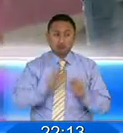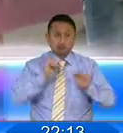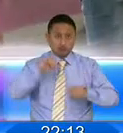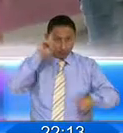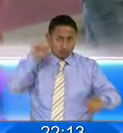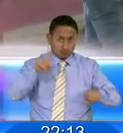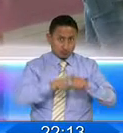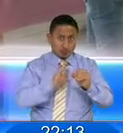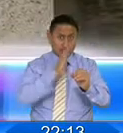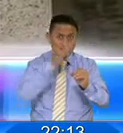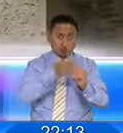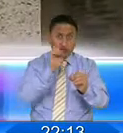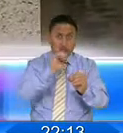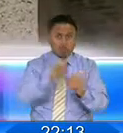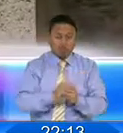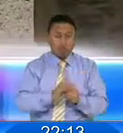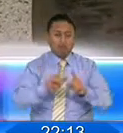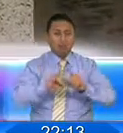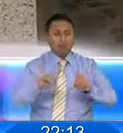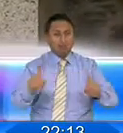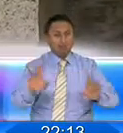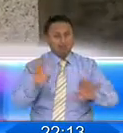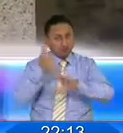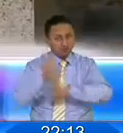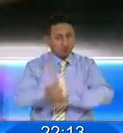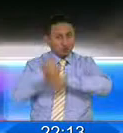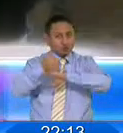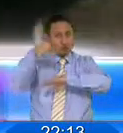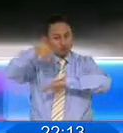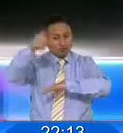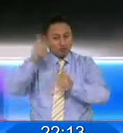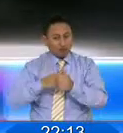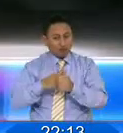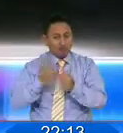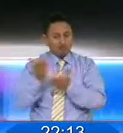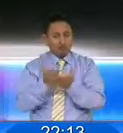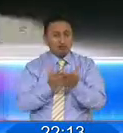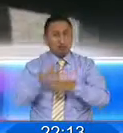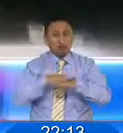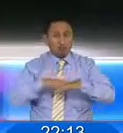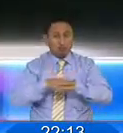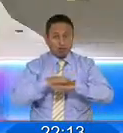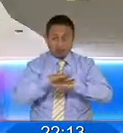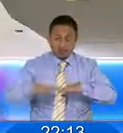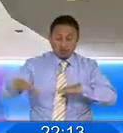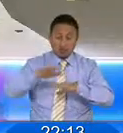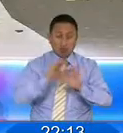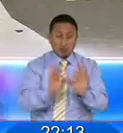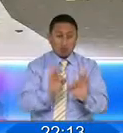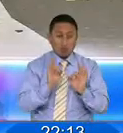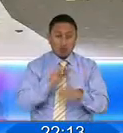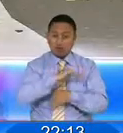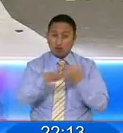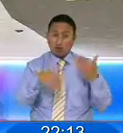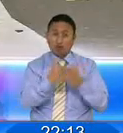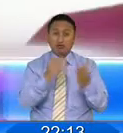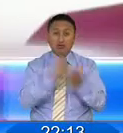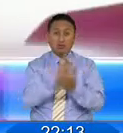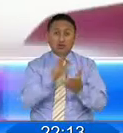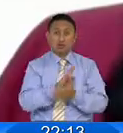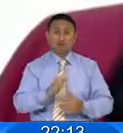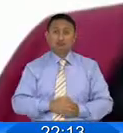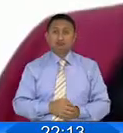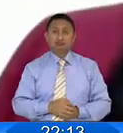retorno a las aulas pero que las autoridades tienen que garantizar los servicios básicos de infraestructura adecuada en todos los establecimientos